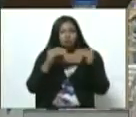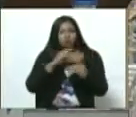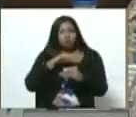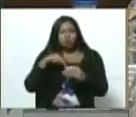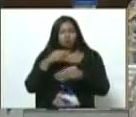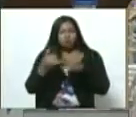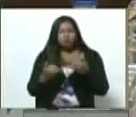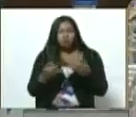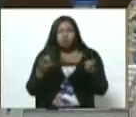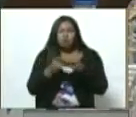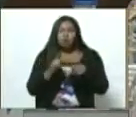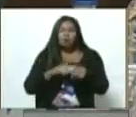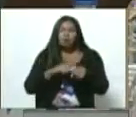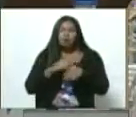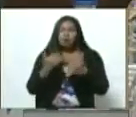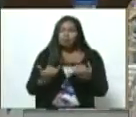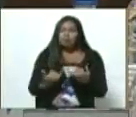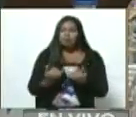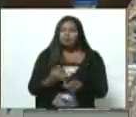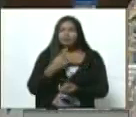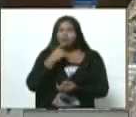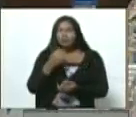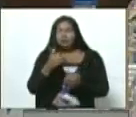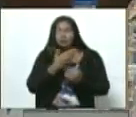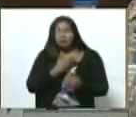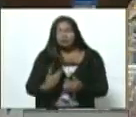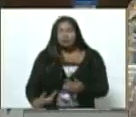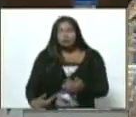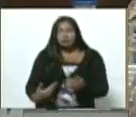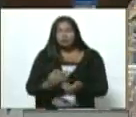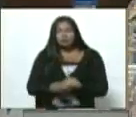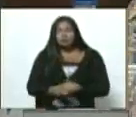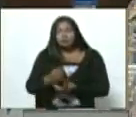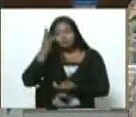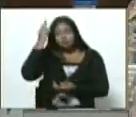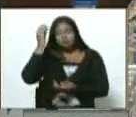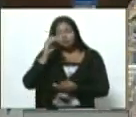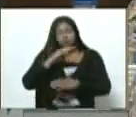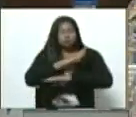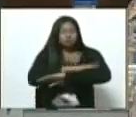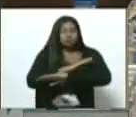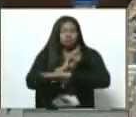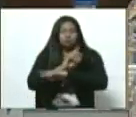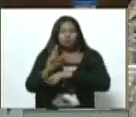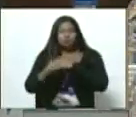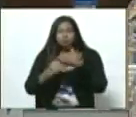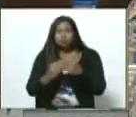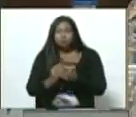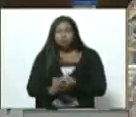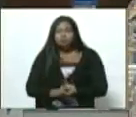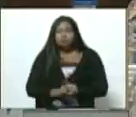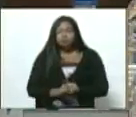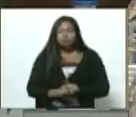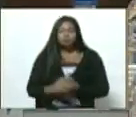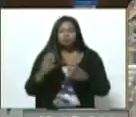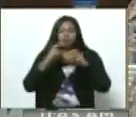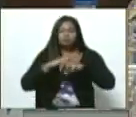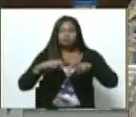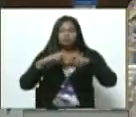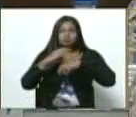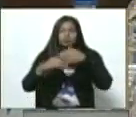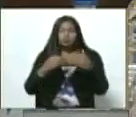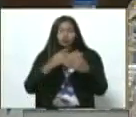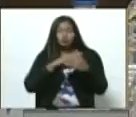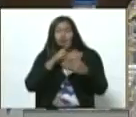tiempo, porque como ya mencionó tanto el presidente del Consejo Moral Republicano como el fiscal, ya se ha ido revisando